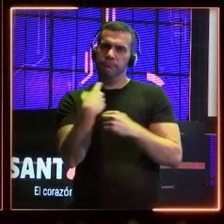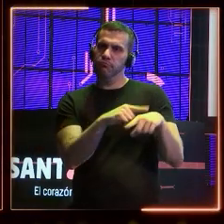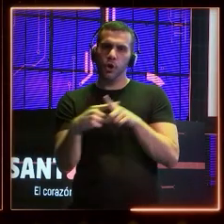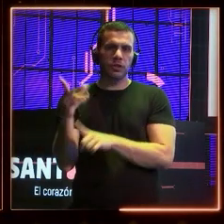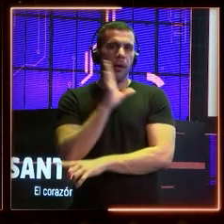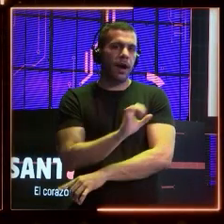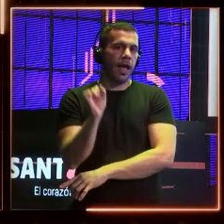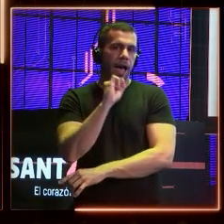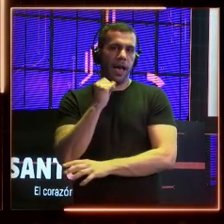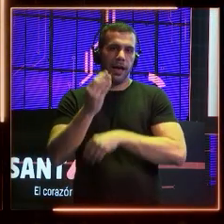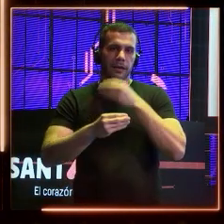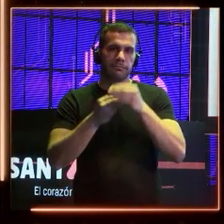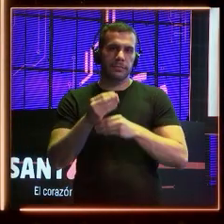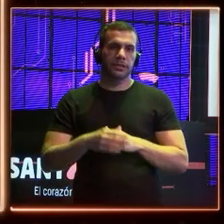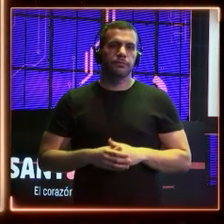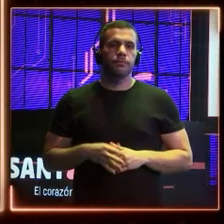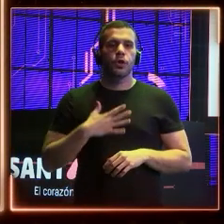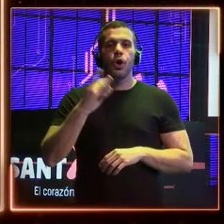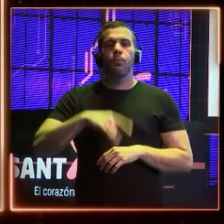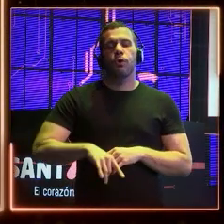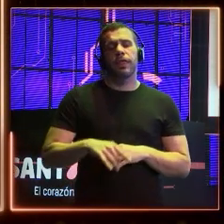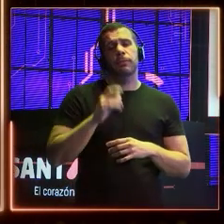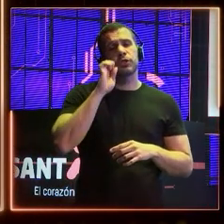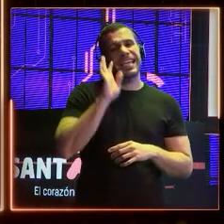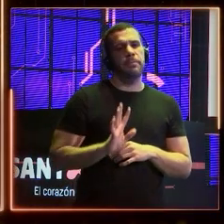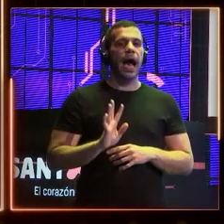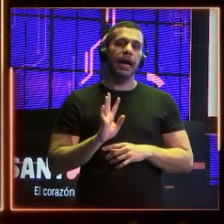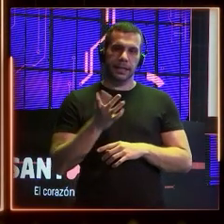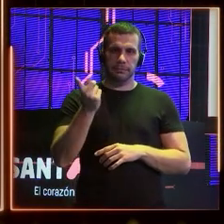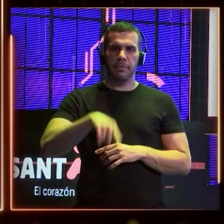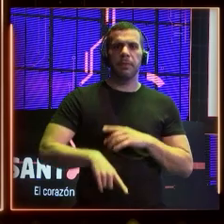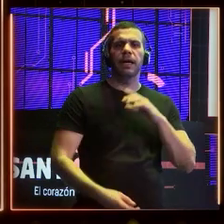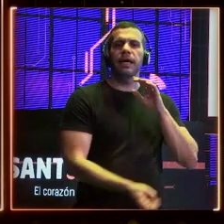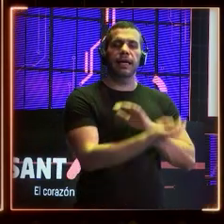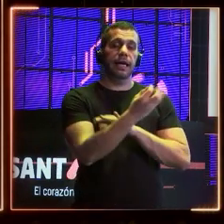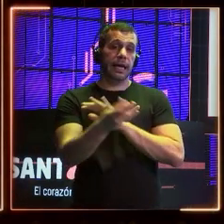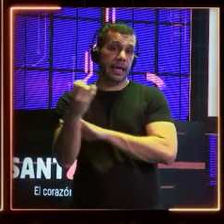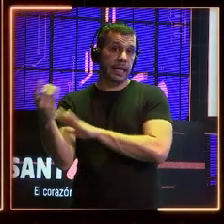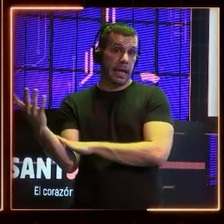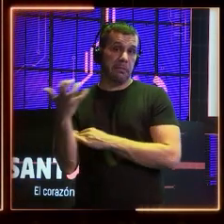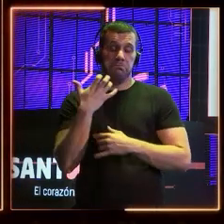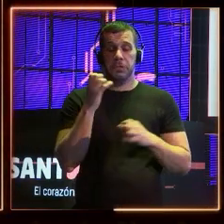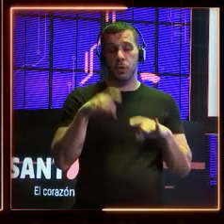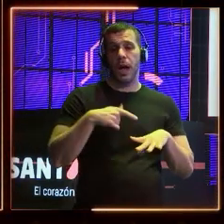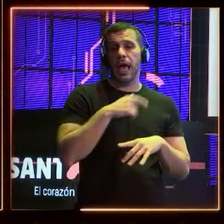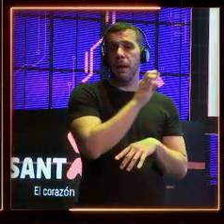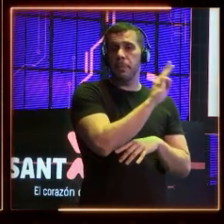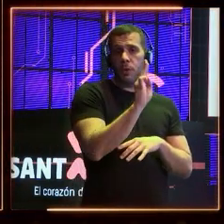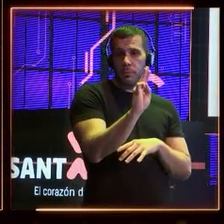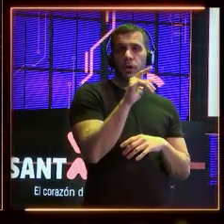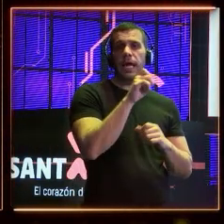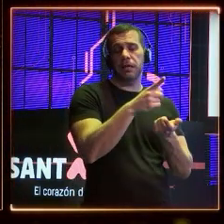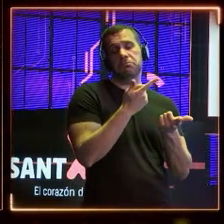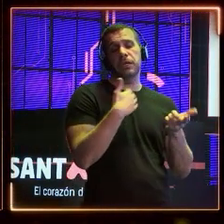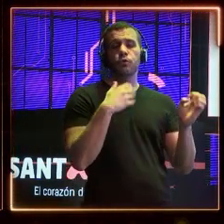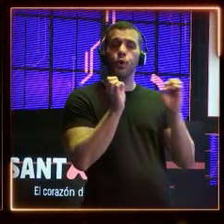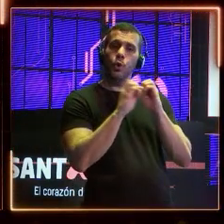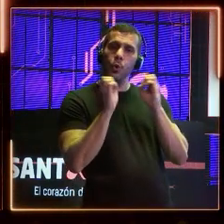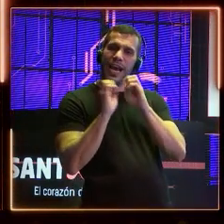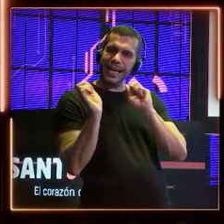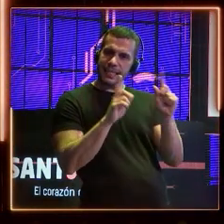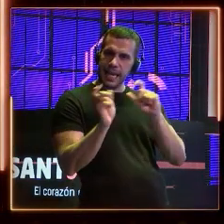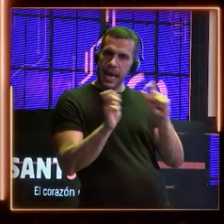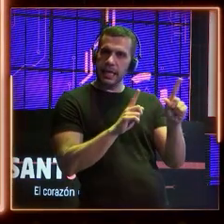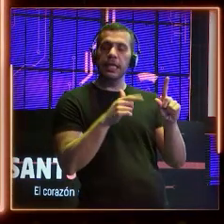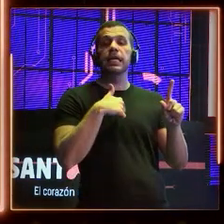maravillosas podemos y generar imágenes estoy dentro de nuestro equivalente a Powerpoint lo que sería Google slides y puedes y decirle